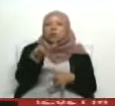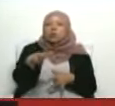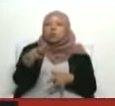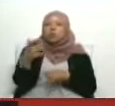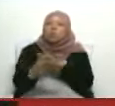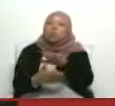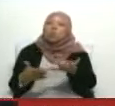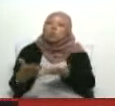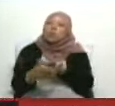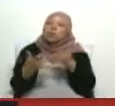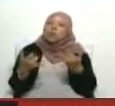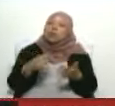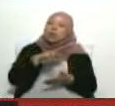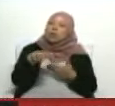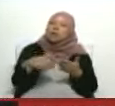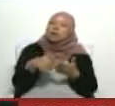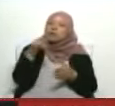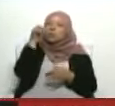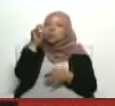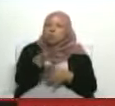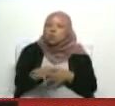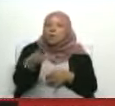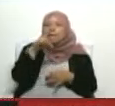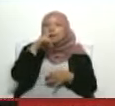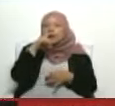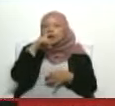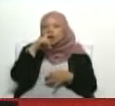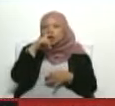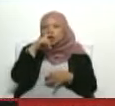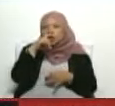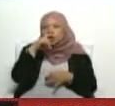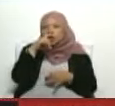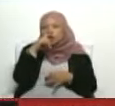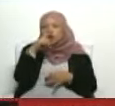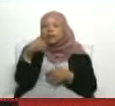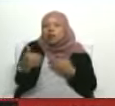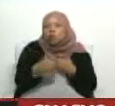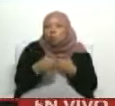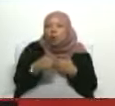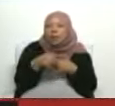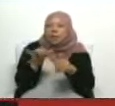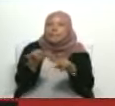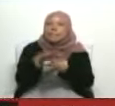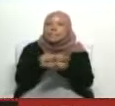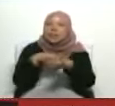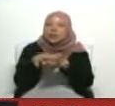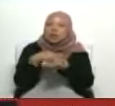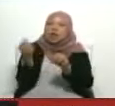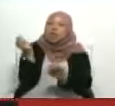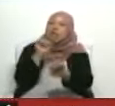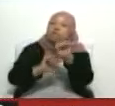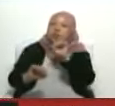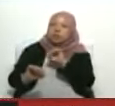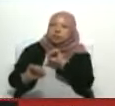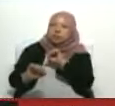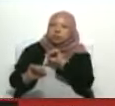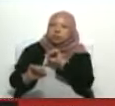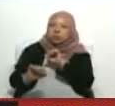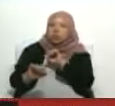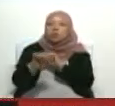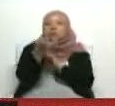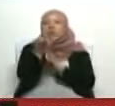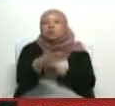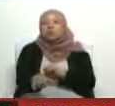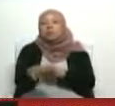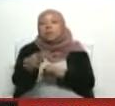primer mandatario nacional, Nicolás Maduro Moros, y contra el ministro de la Defensa, general en